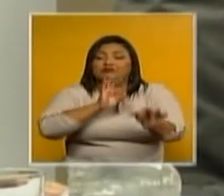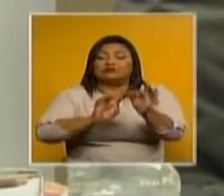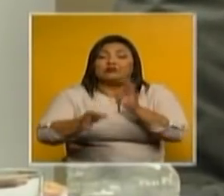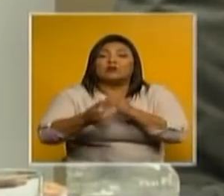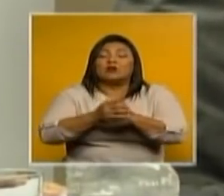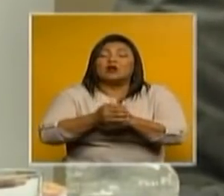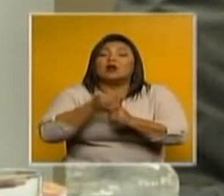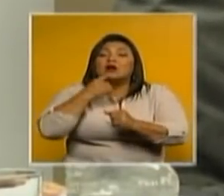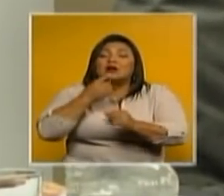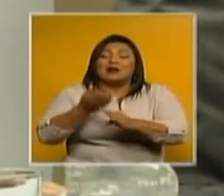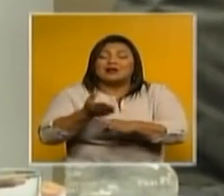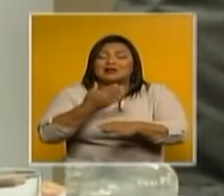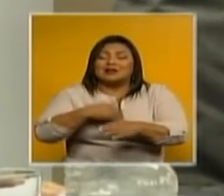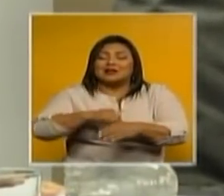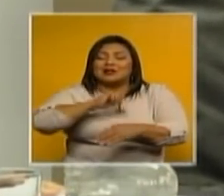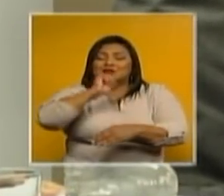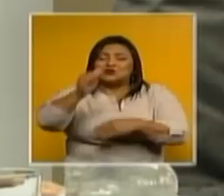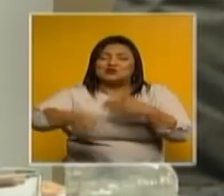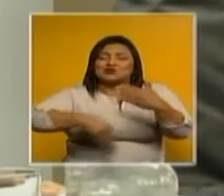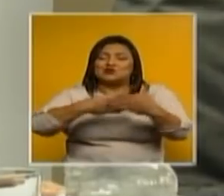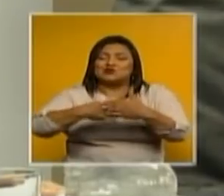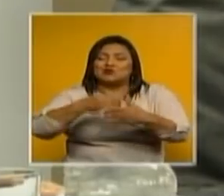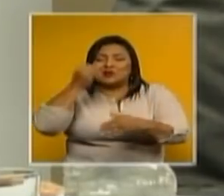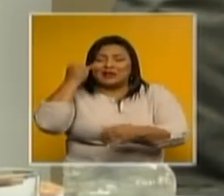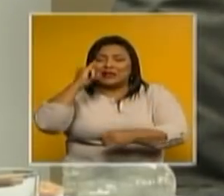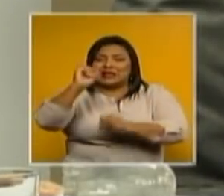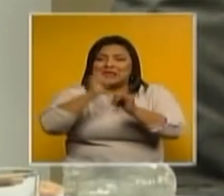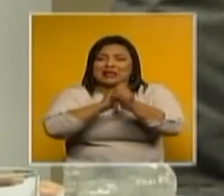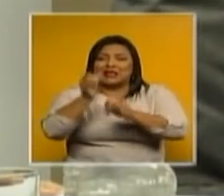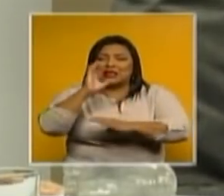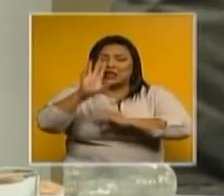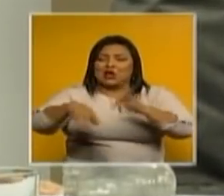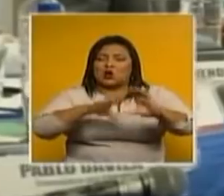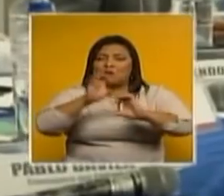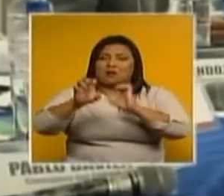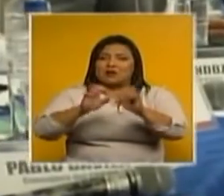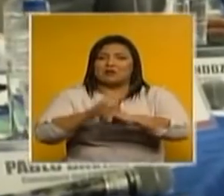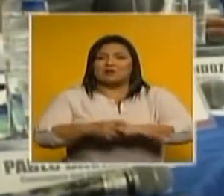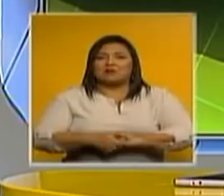fue cesada como superintendenta de compañías.